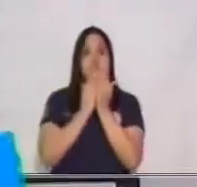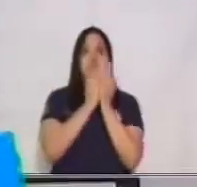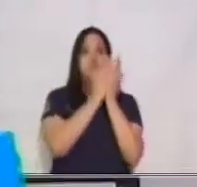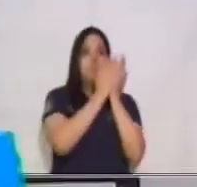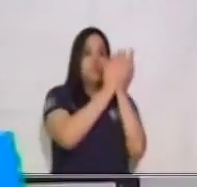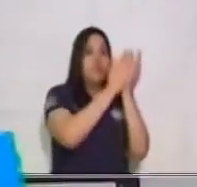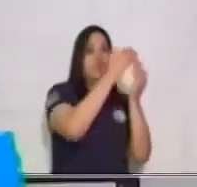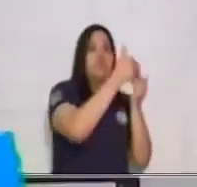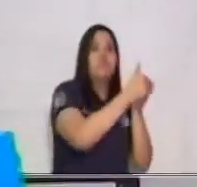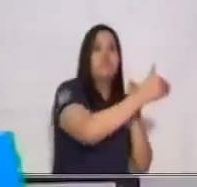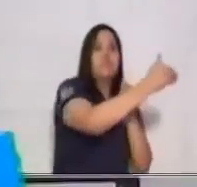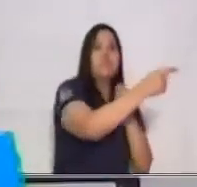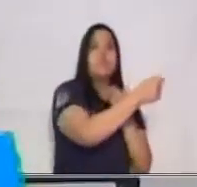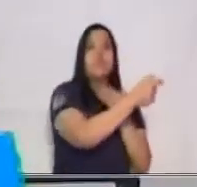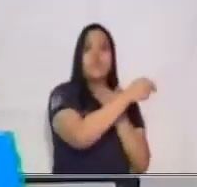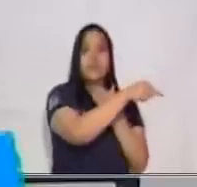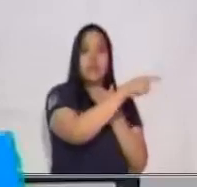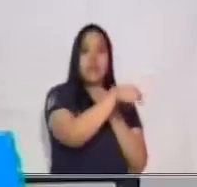recorre